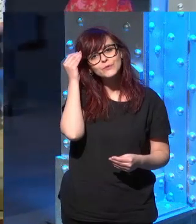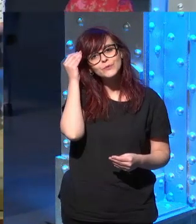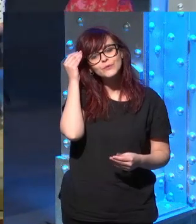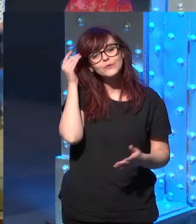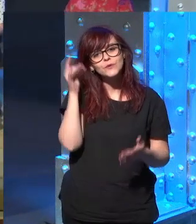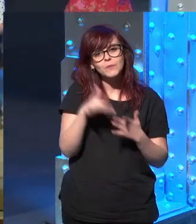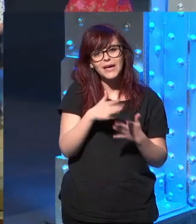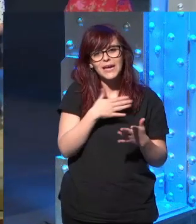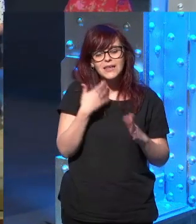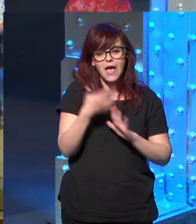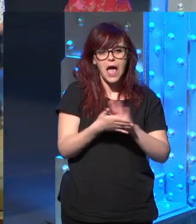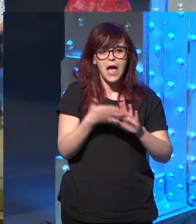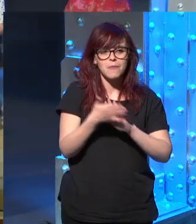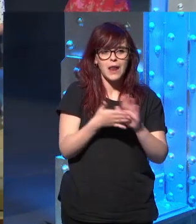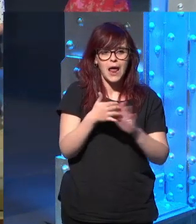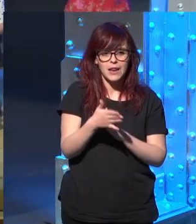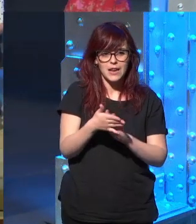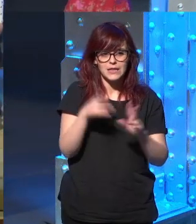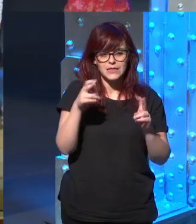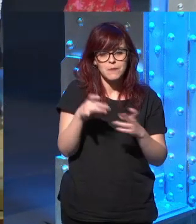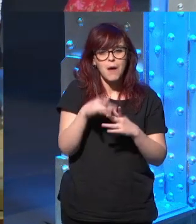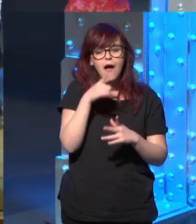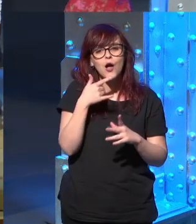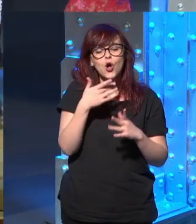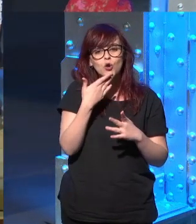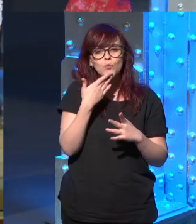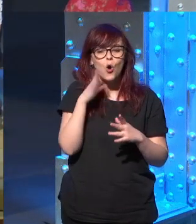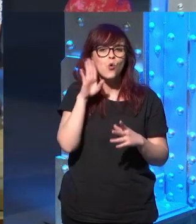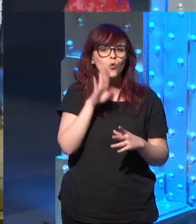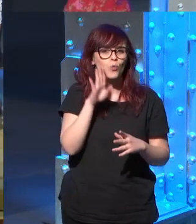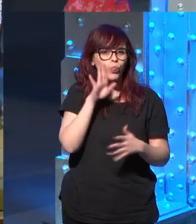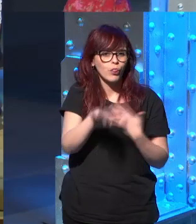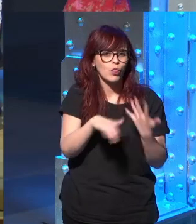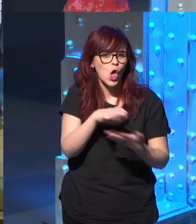quería hablar sobre los temas de los que no se habla. La corrupción es verdad que da